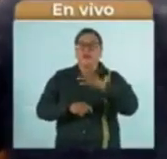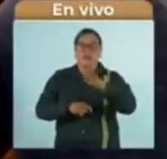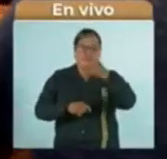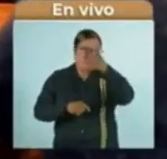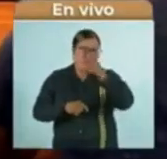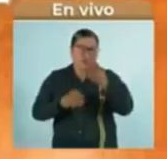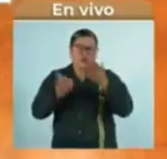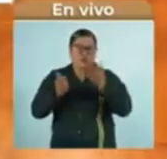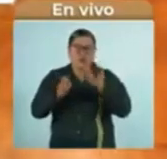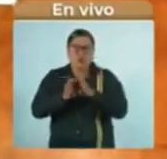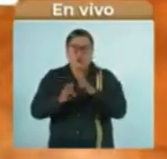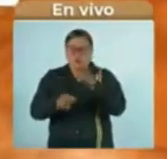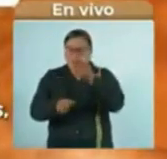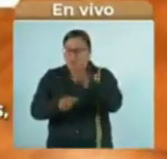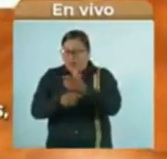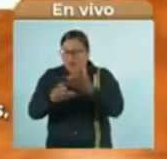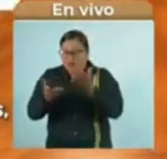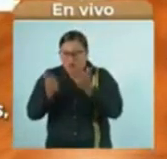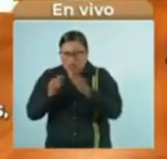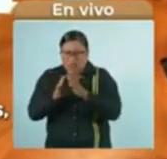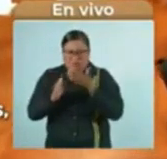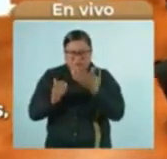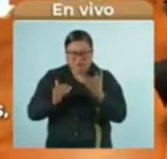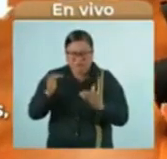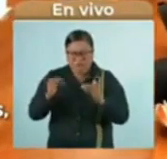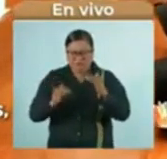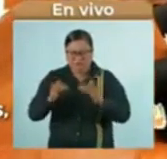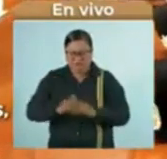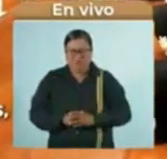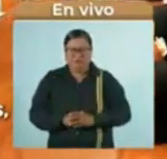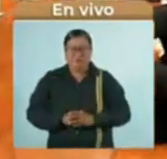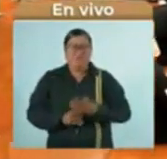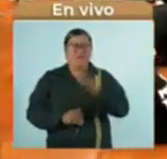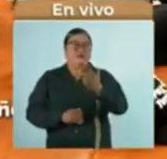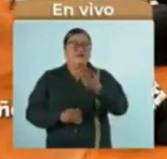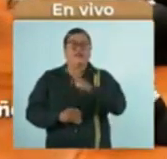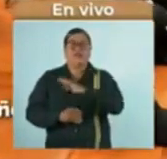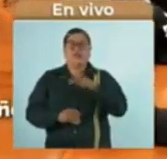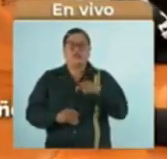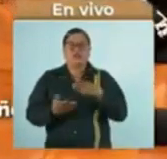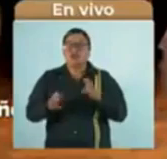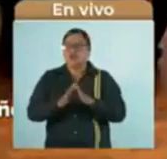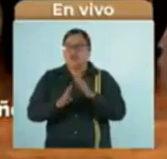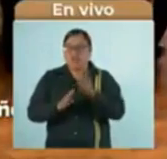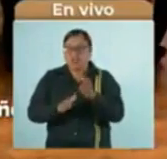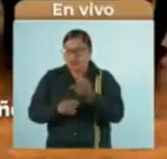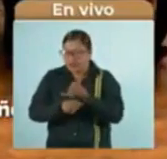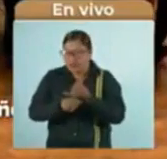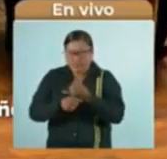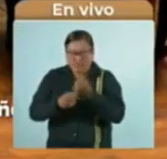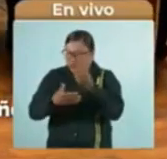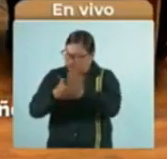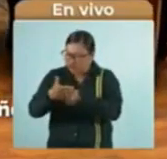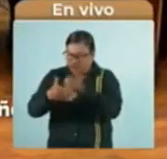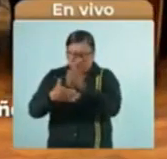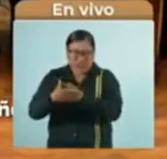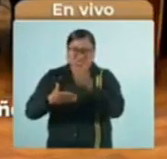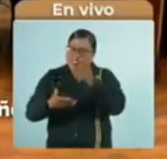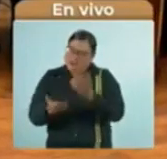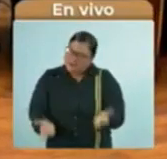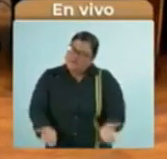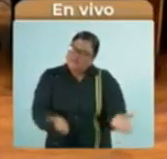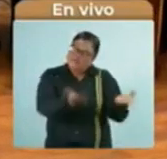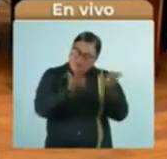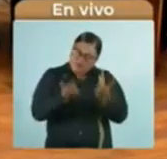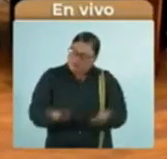encontramos el punto de equilibrio qué es lo que vamos a pugnar nosotros todo el tiempo convocarlos a las